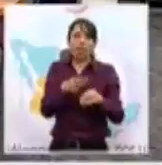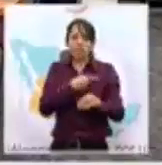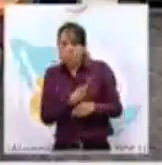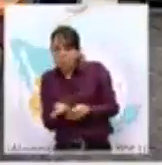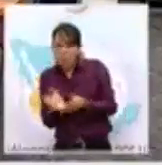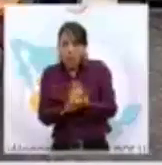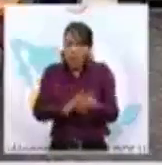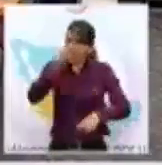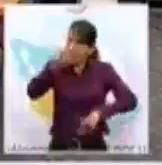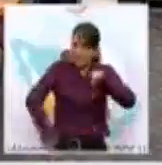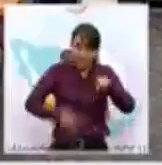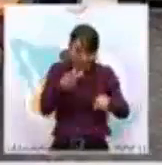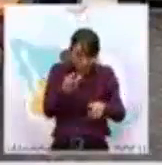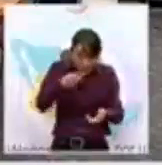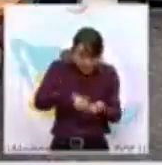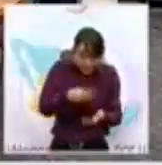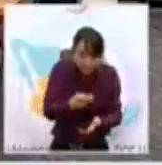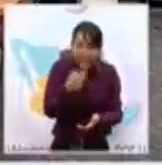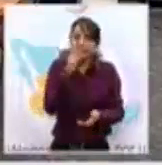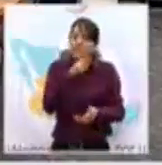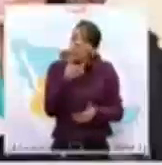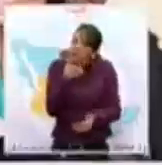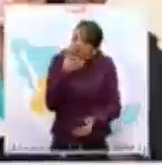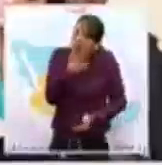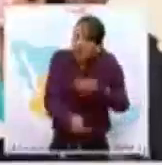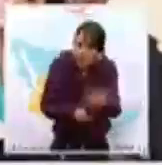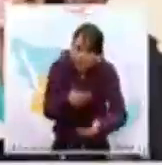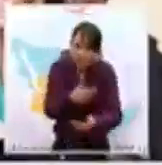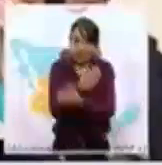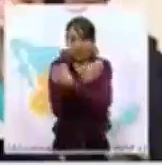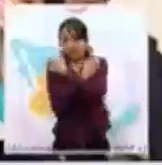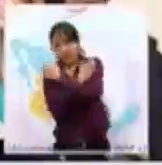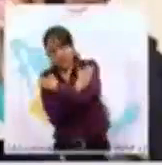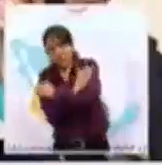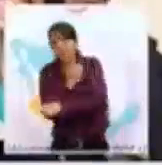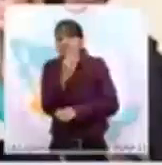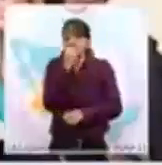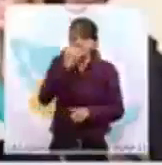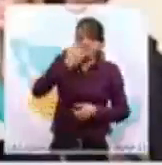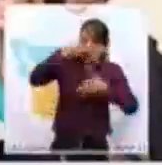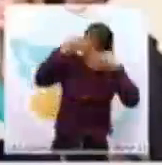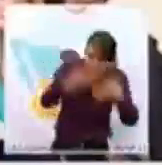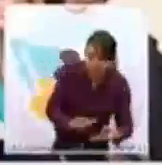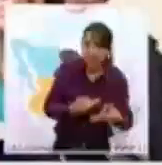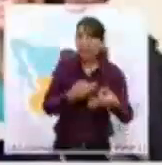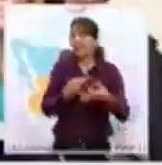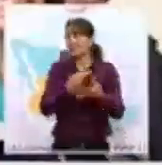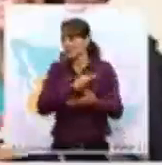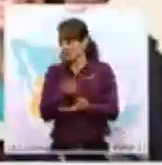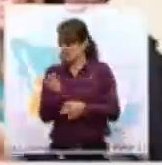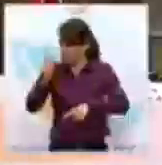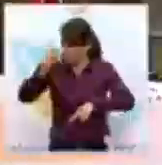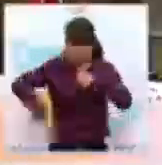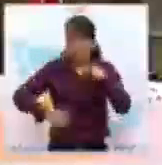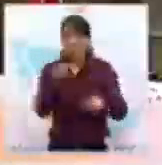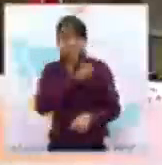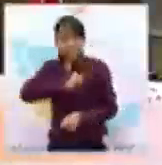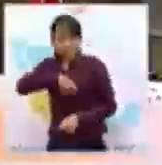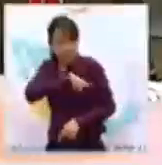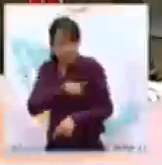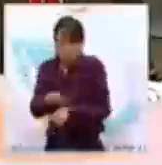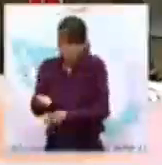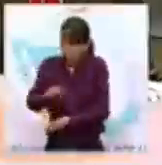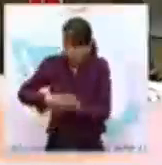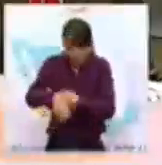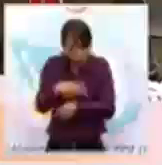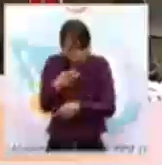salud, educación y alimentación. Pero esas capacidades, o esas mejores capacidades vistas y aplaudidas por todos